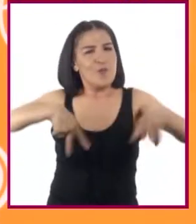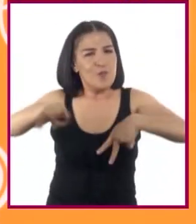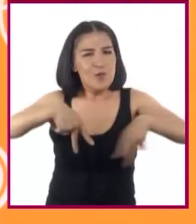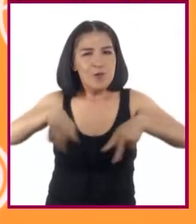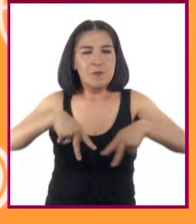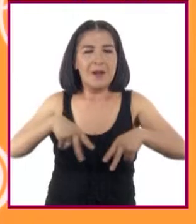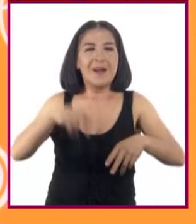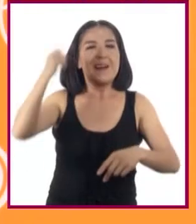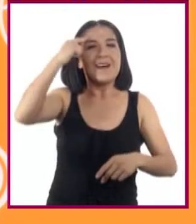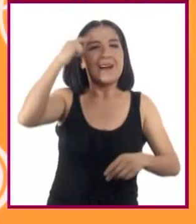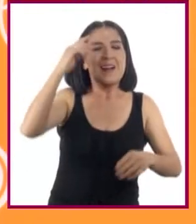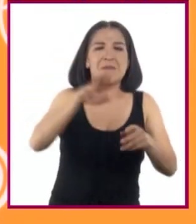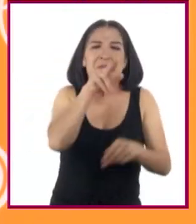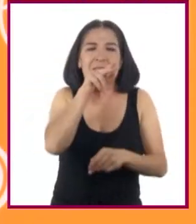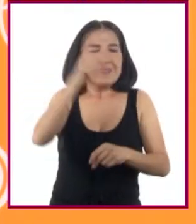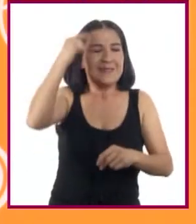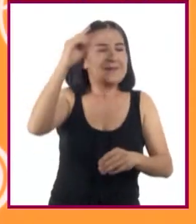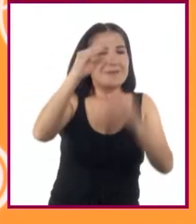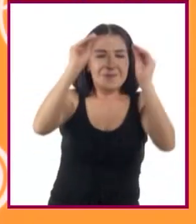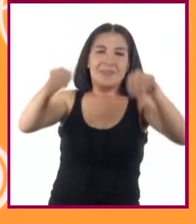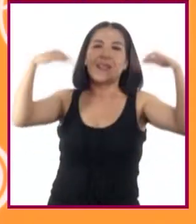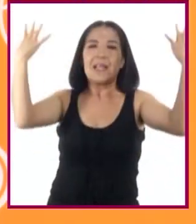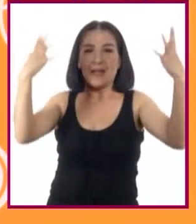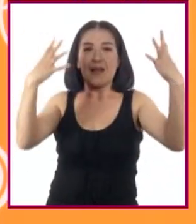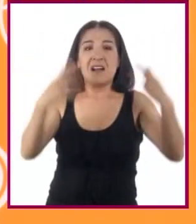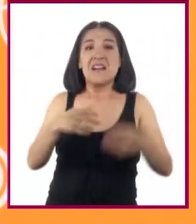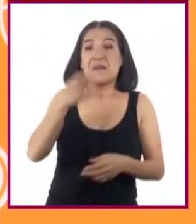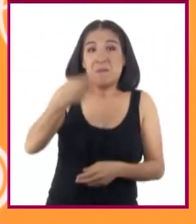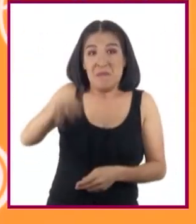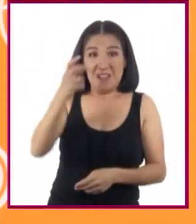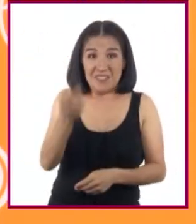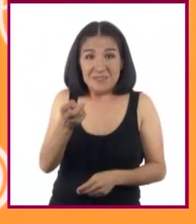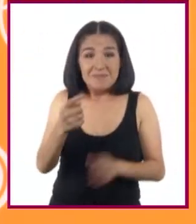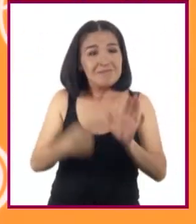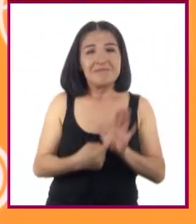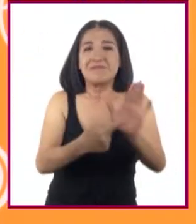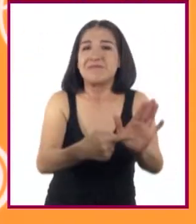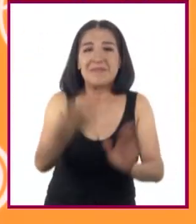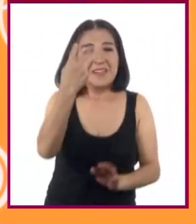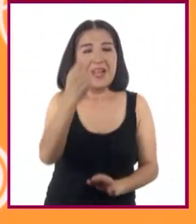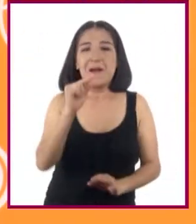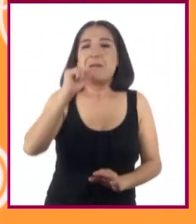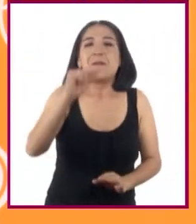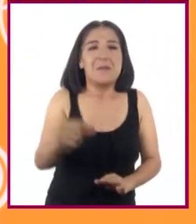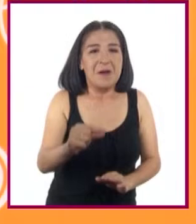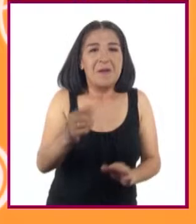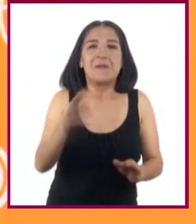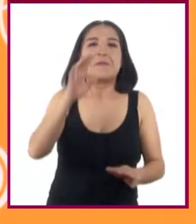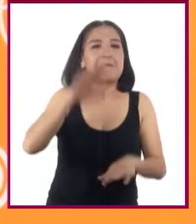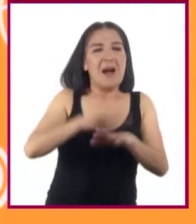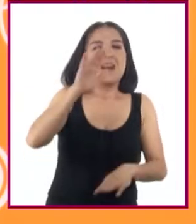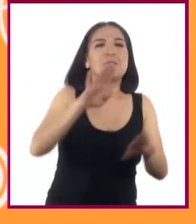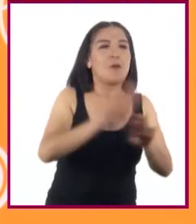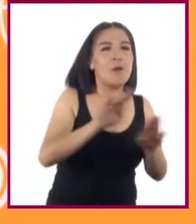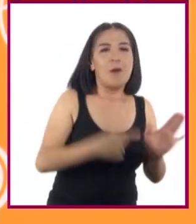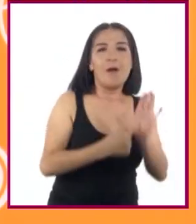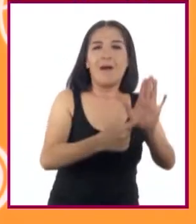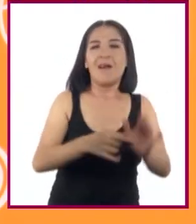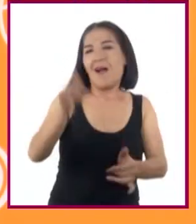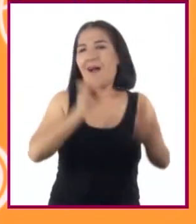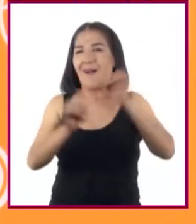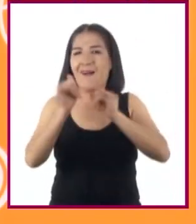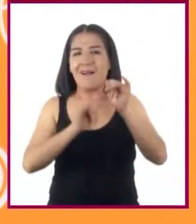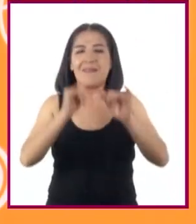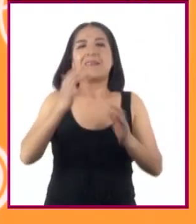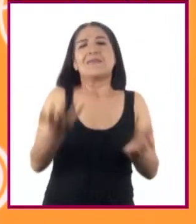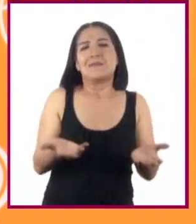las cosas que les preocupan. Pero esas prácticas casi no salen en la televisión. Podríamos preguntar entonces a los